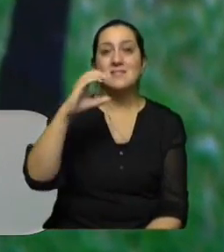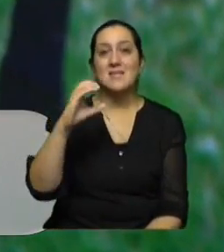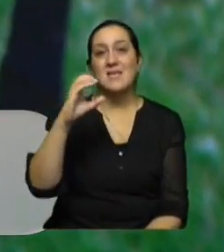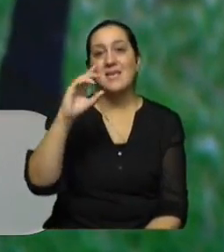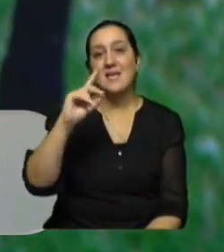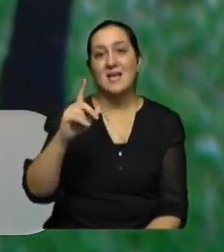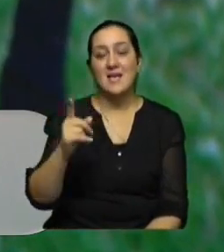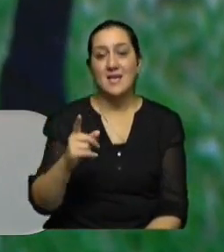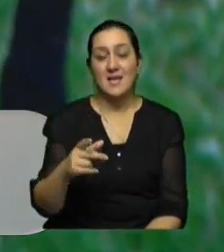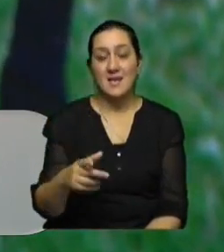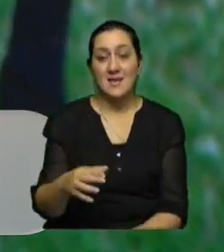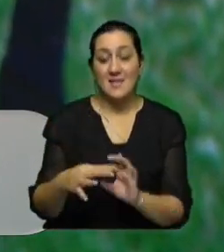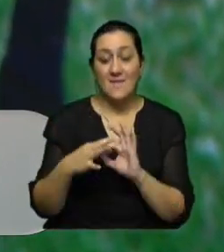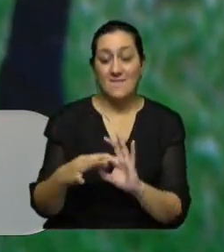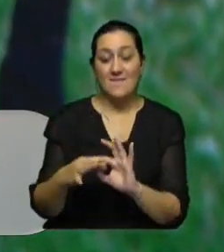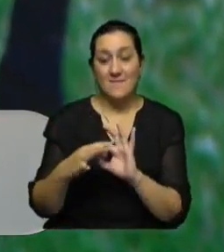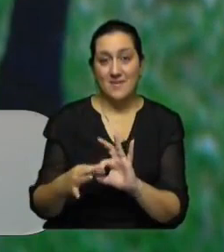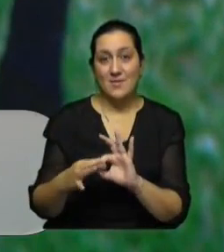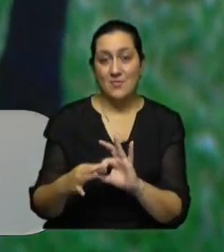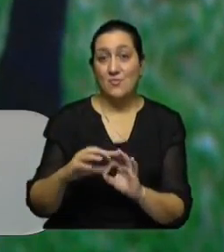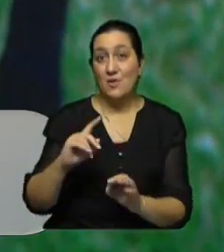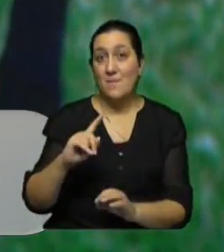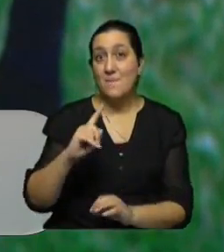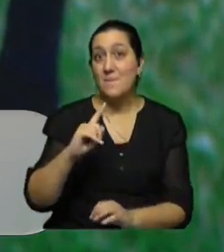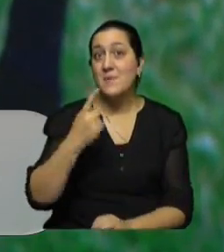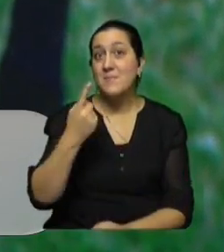íntimo el vínculo, en el sentido de que fue con la primera que